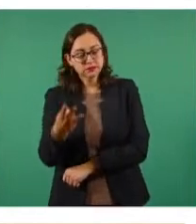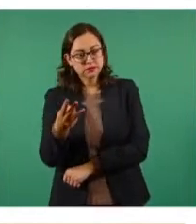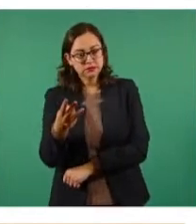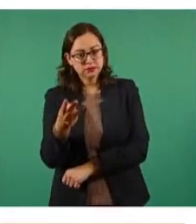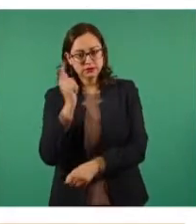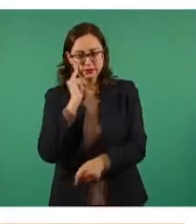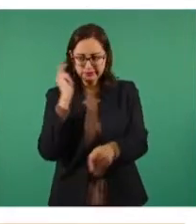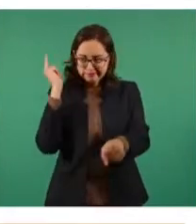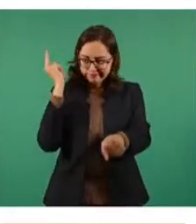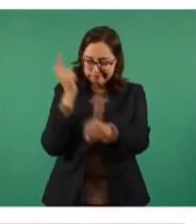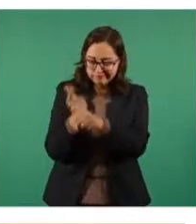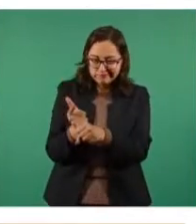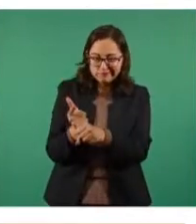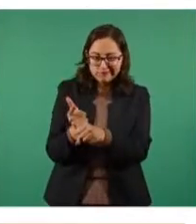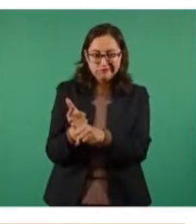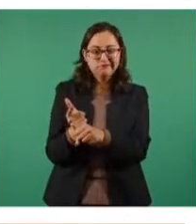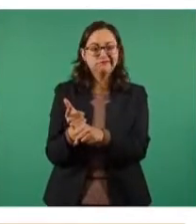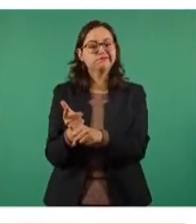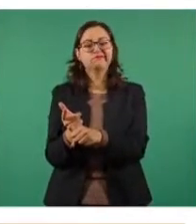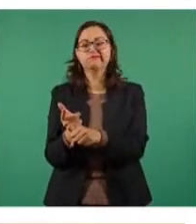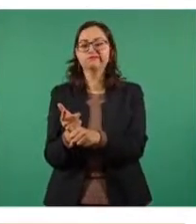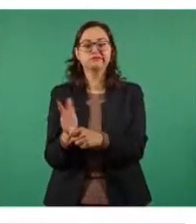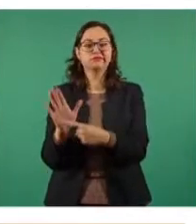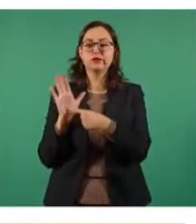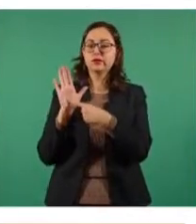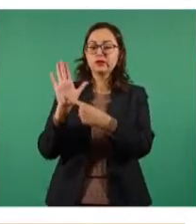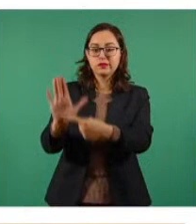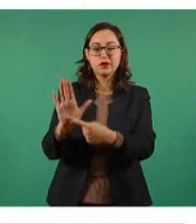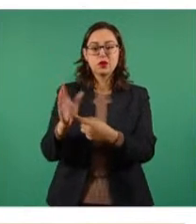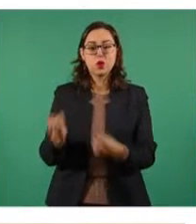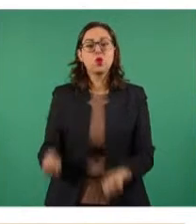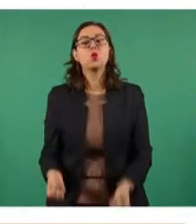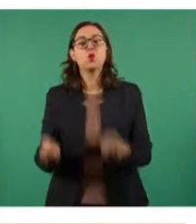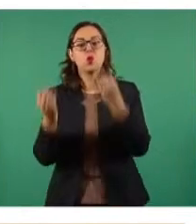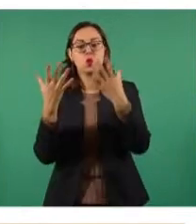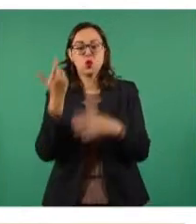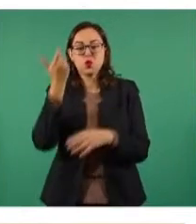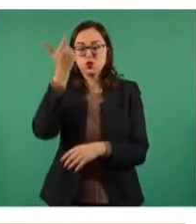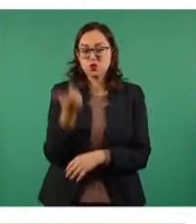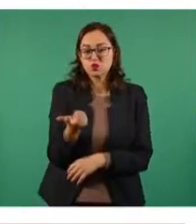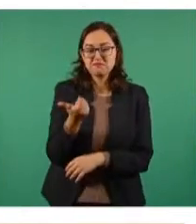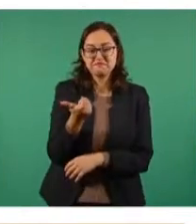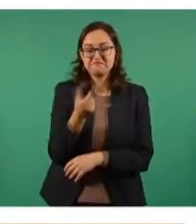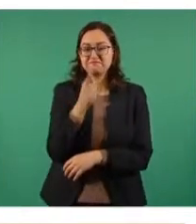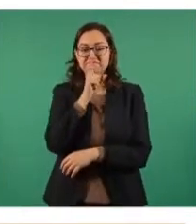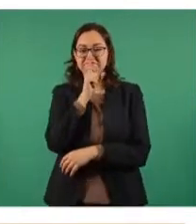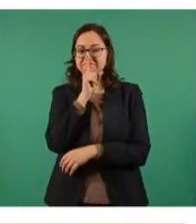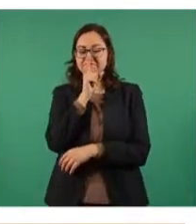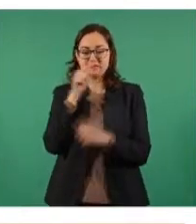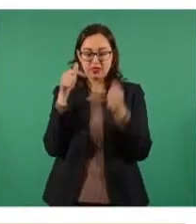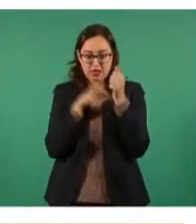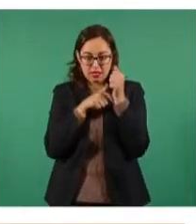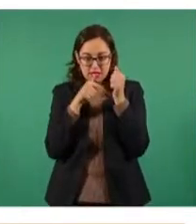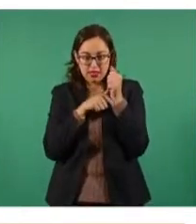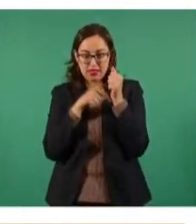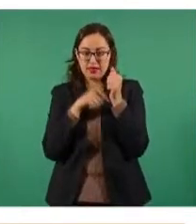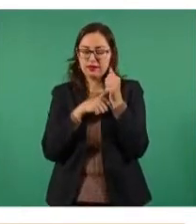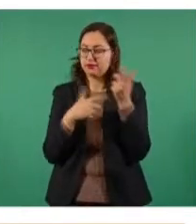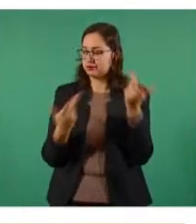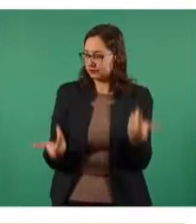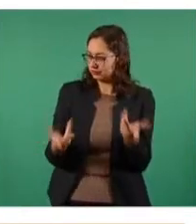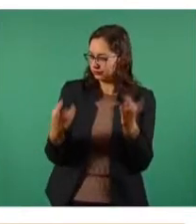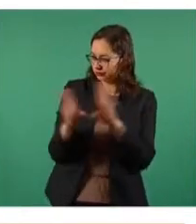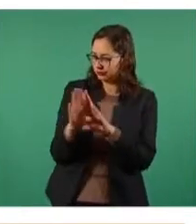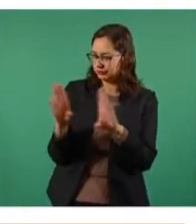encontramos que no exhibían el precio al público que no puede ser superior al precio